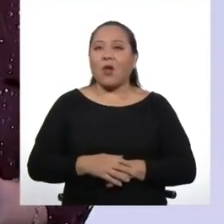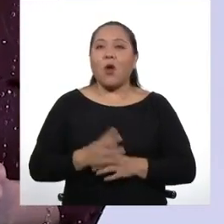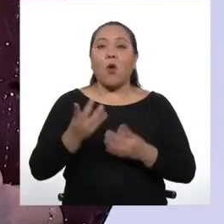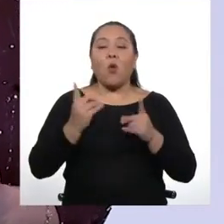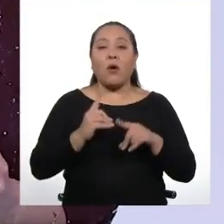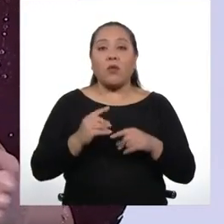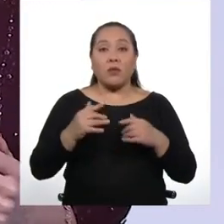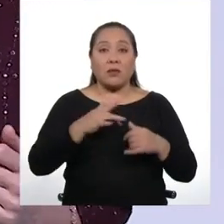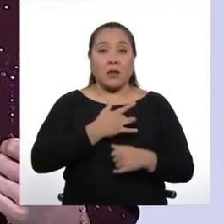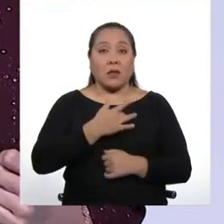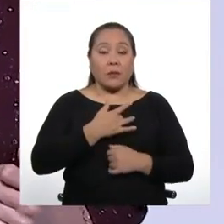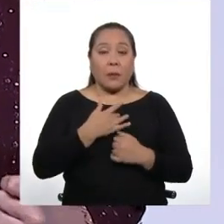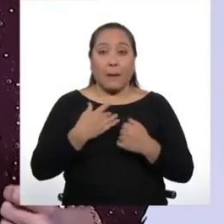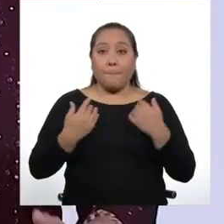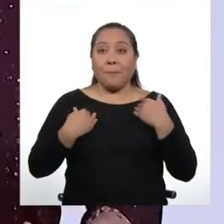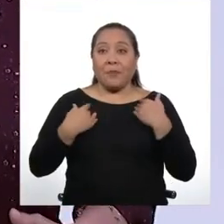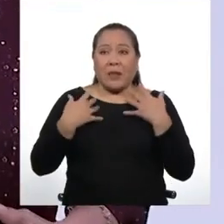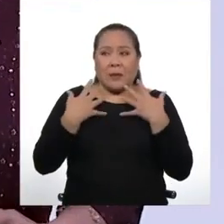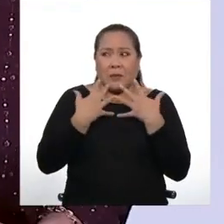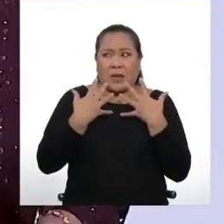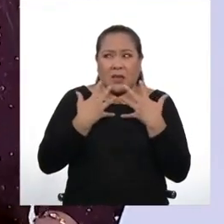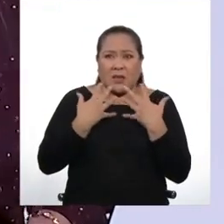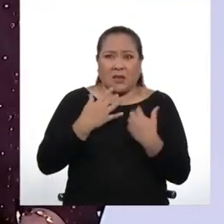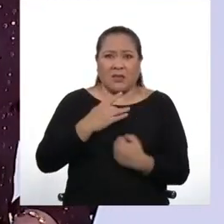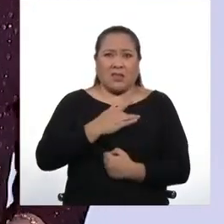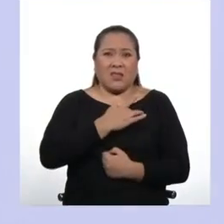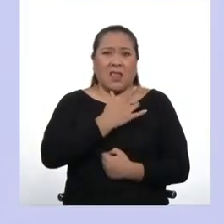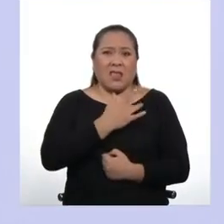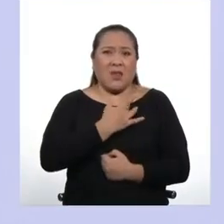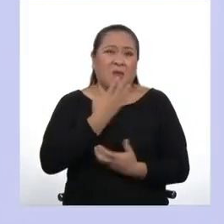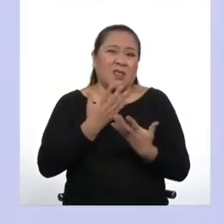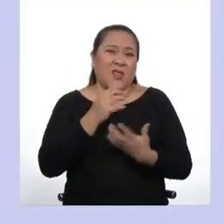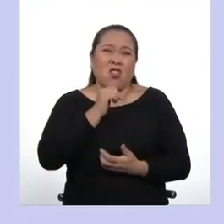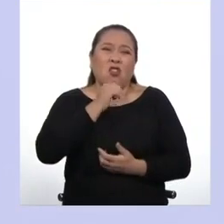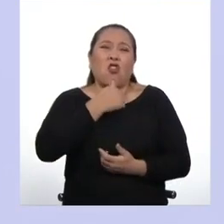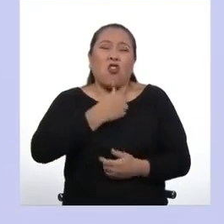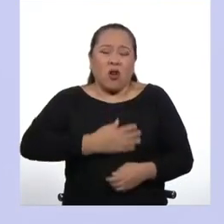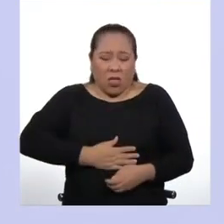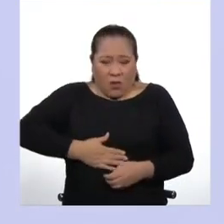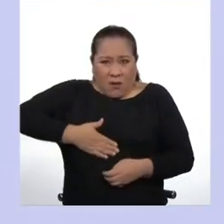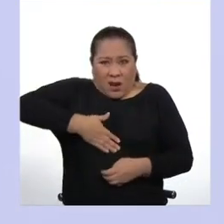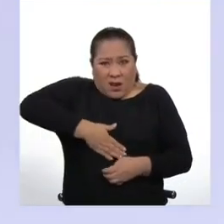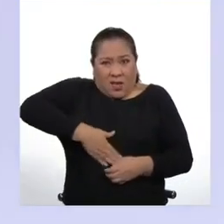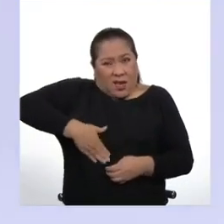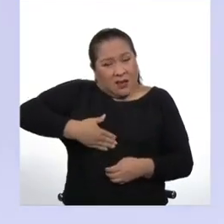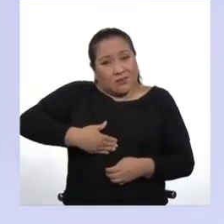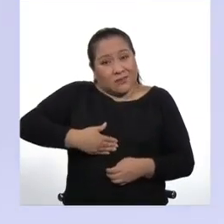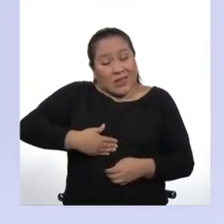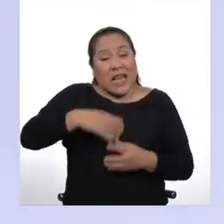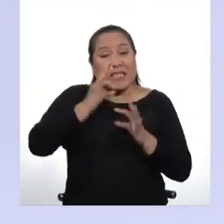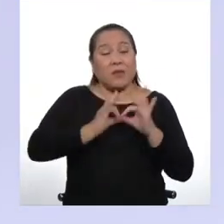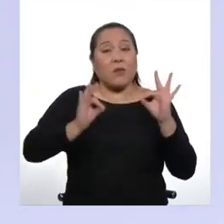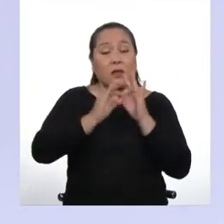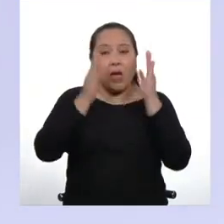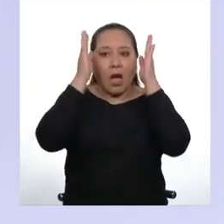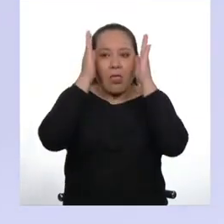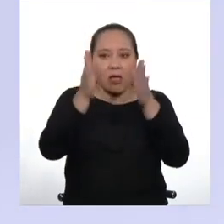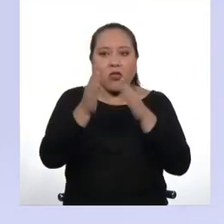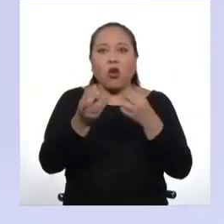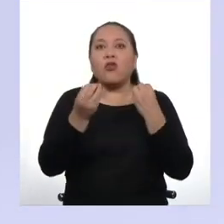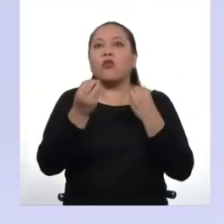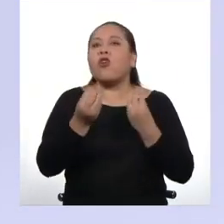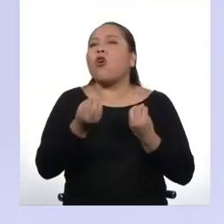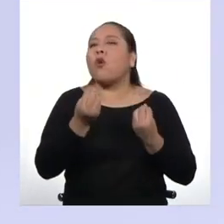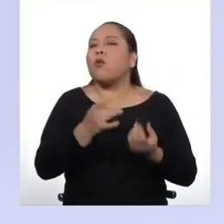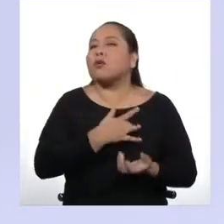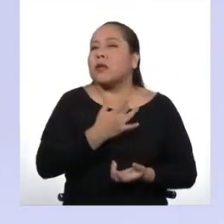cuando sentimos miedo podemos sentir a veces dolor de barriga. Es importante estar atentos a lo que sentimos y cómo